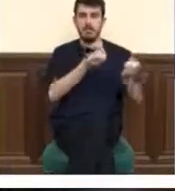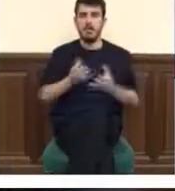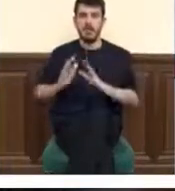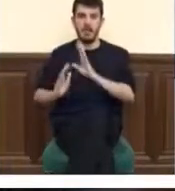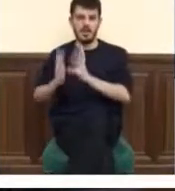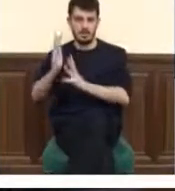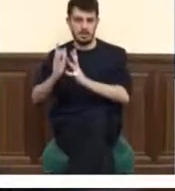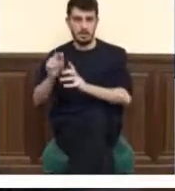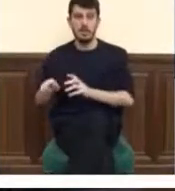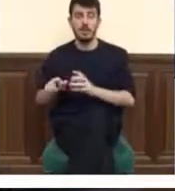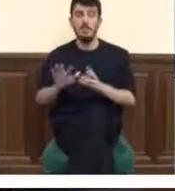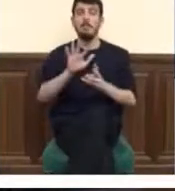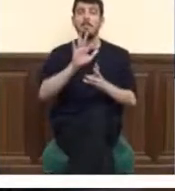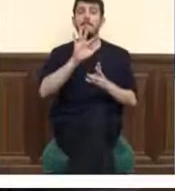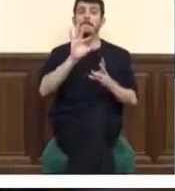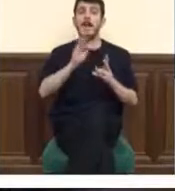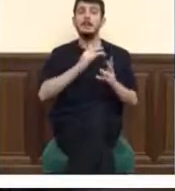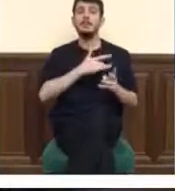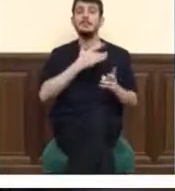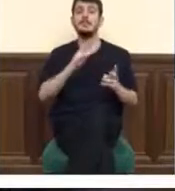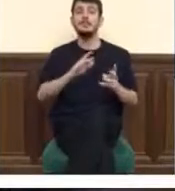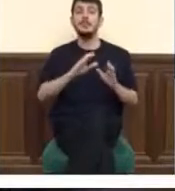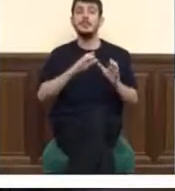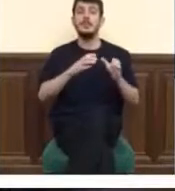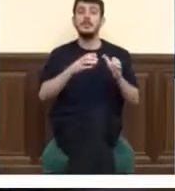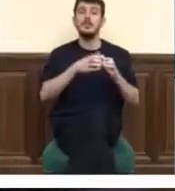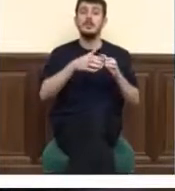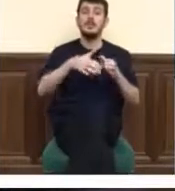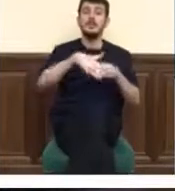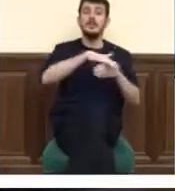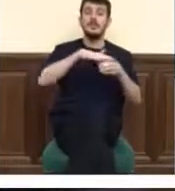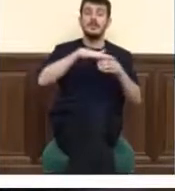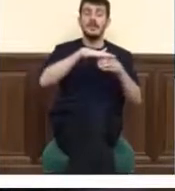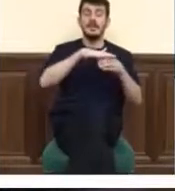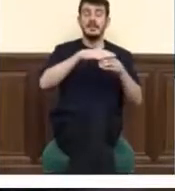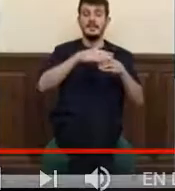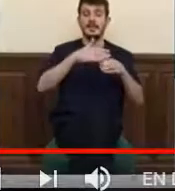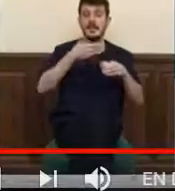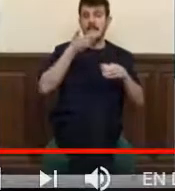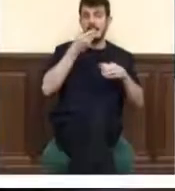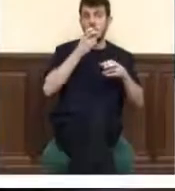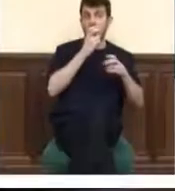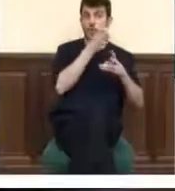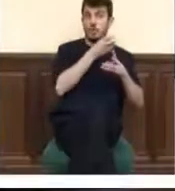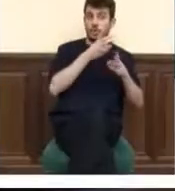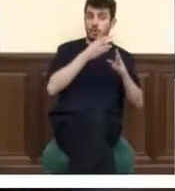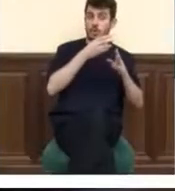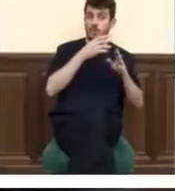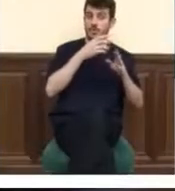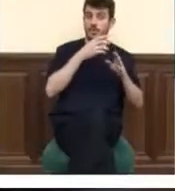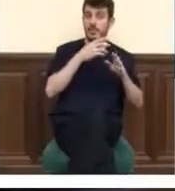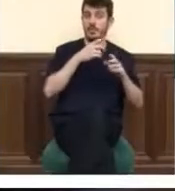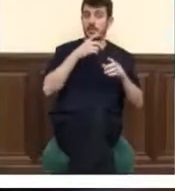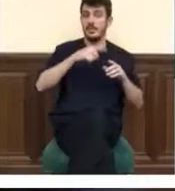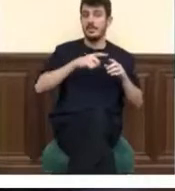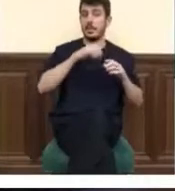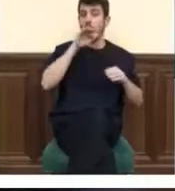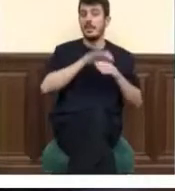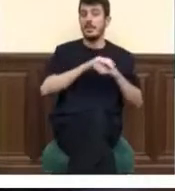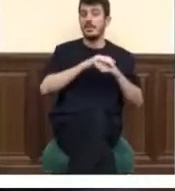y porque además permitiría, junto con el otro district heating, cumplir con los parámetros de reducción de gases de efecto